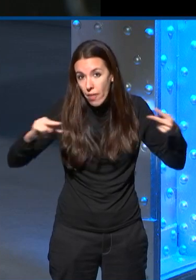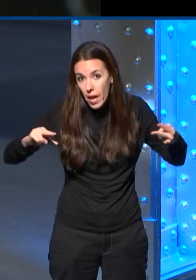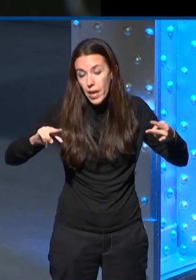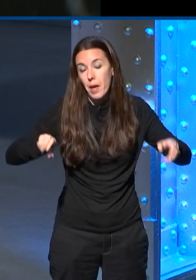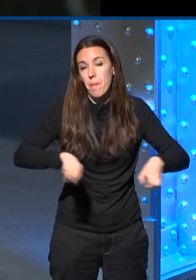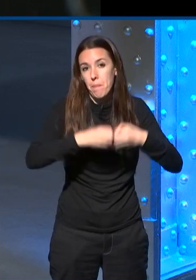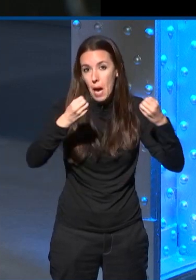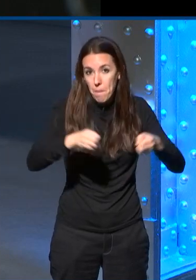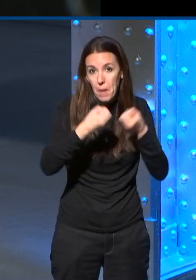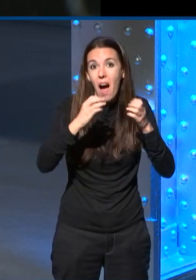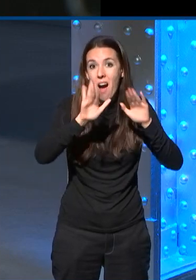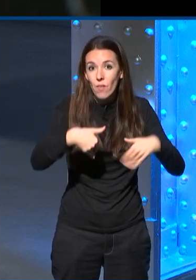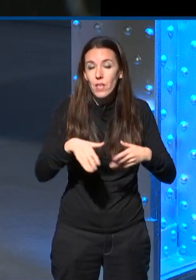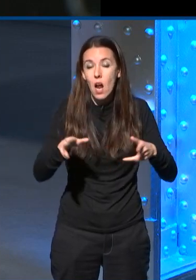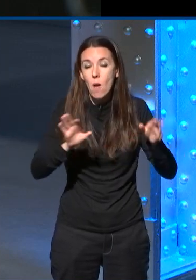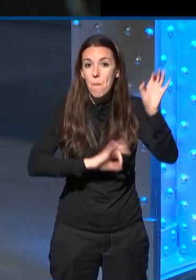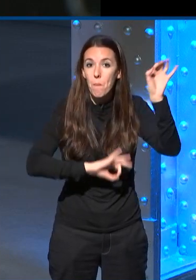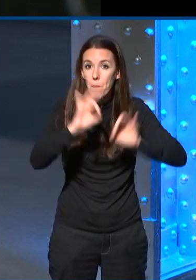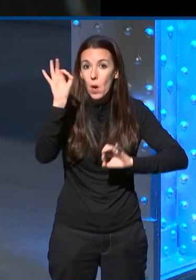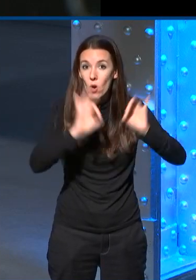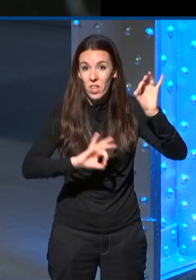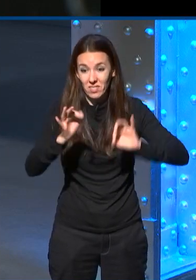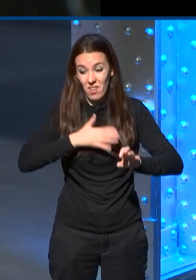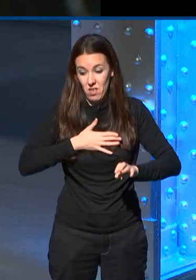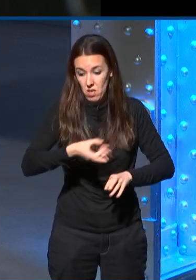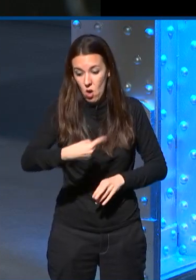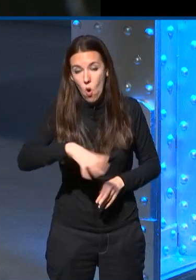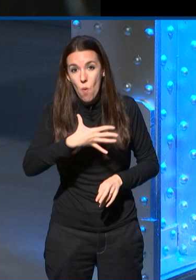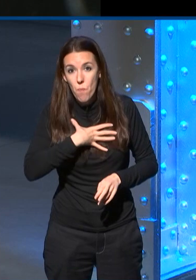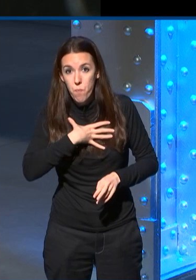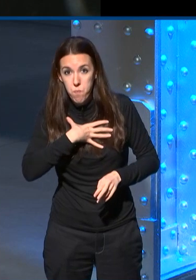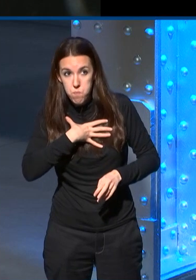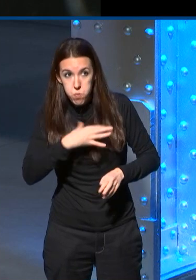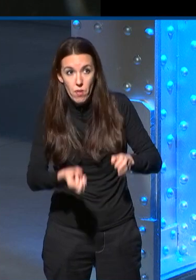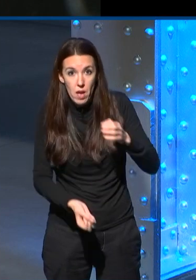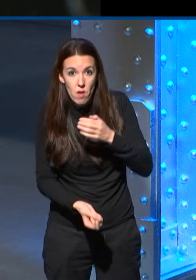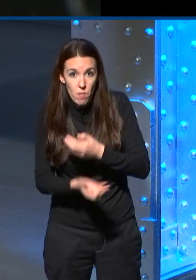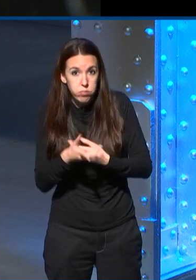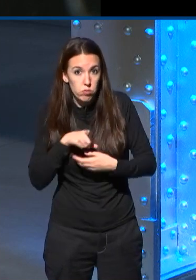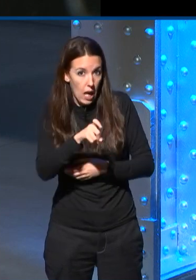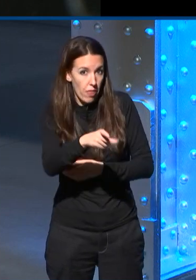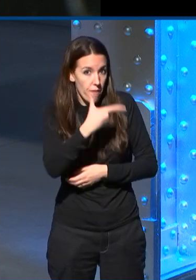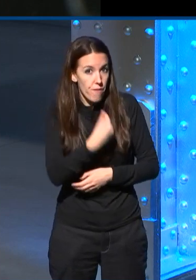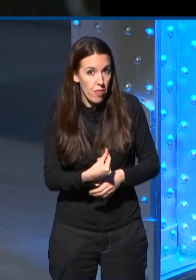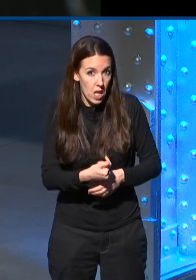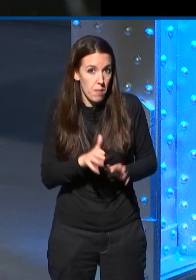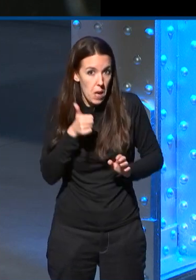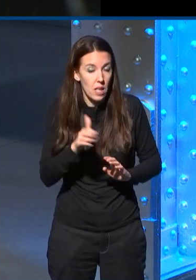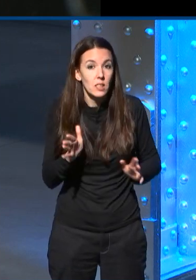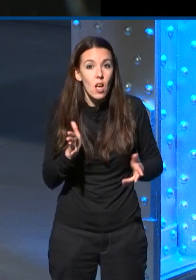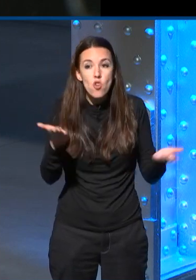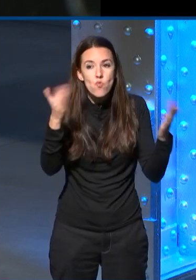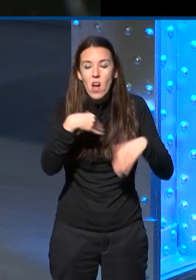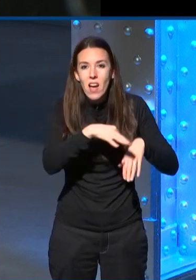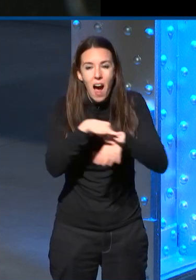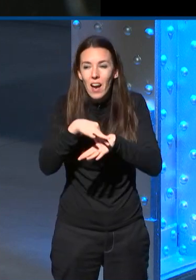hace que nuestro porcentaje nuestra probabilidad de generar cáncer sube bastante. Entonces no hay ninguna agencia